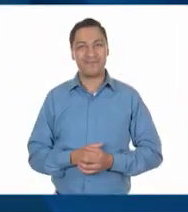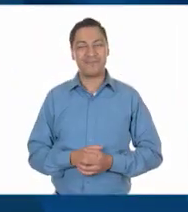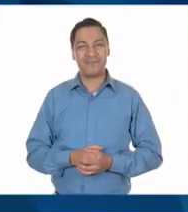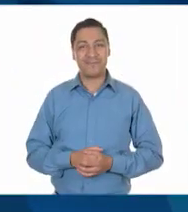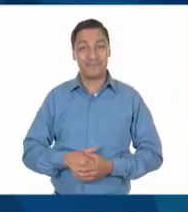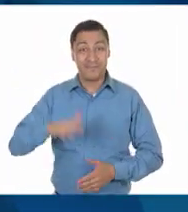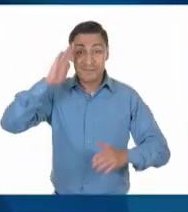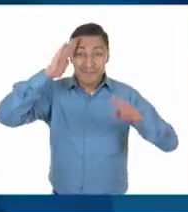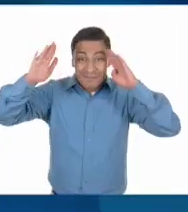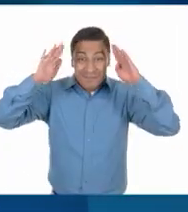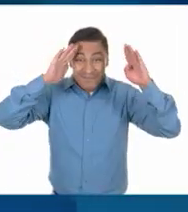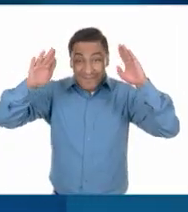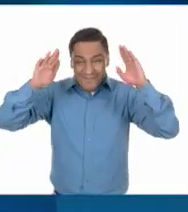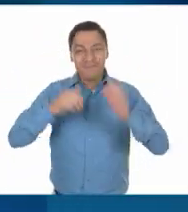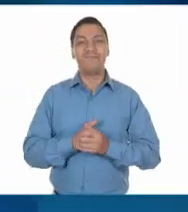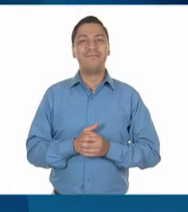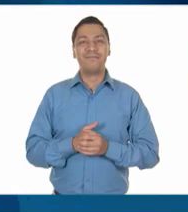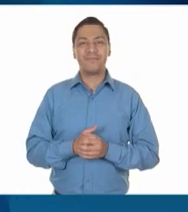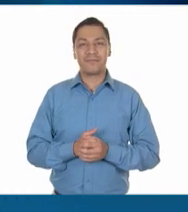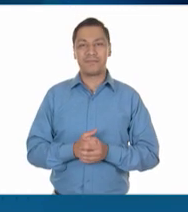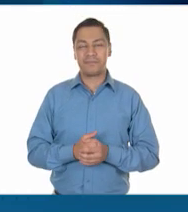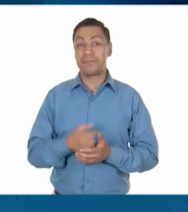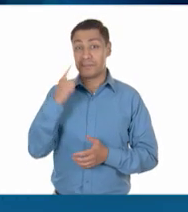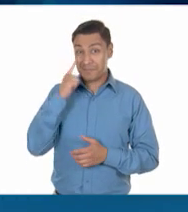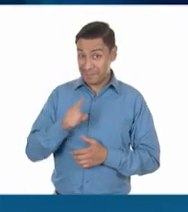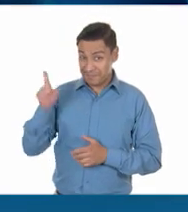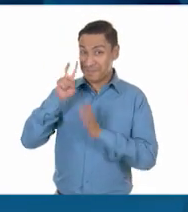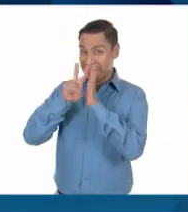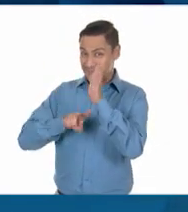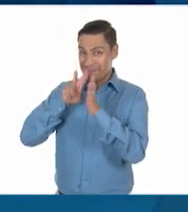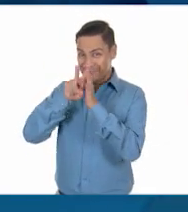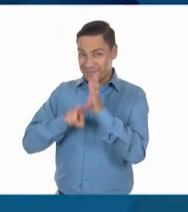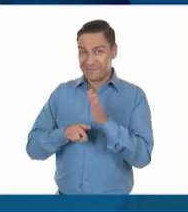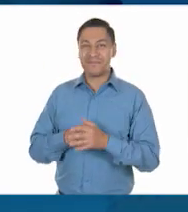¡Hola! ¡Vamos a ver el siguiente video!